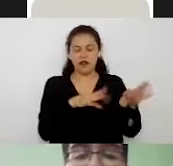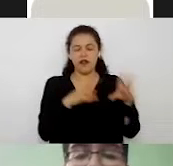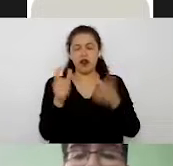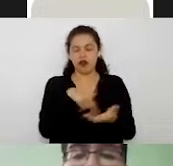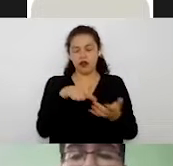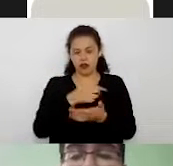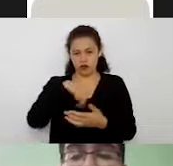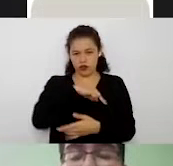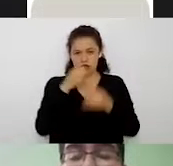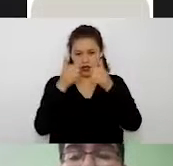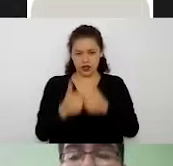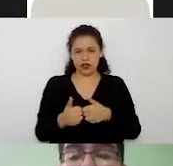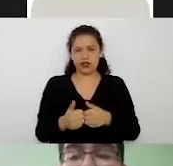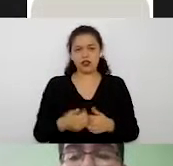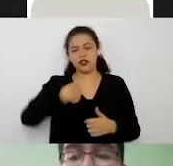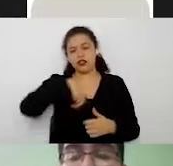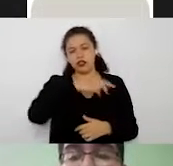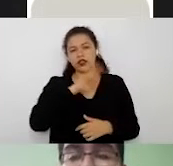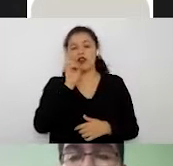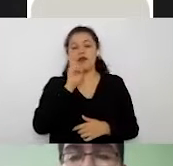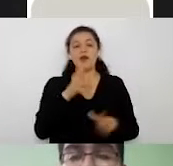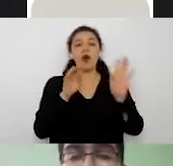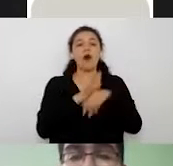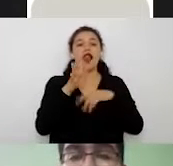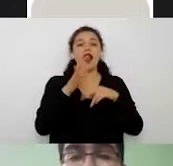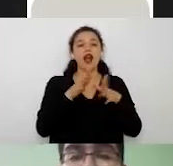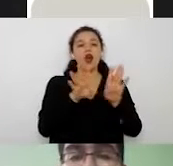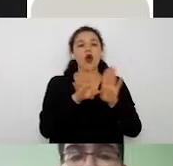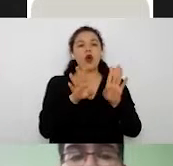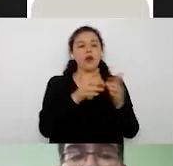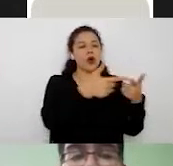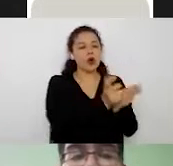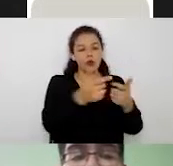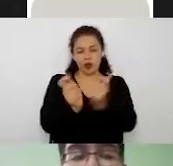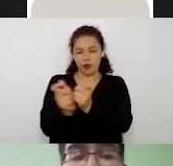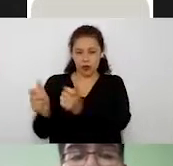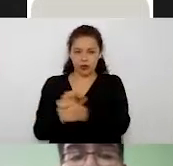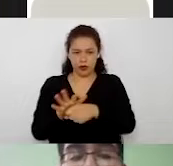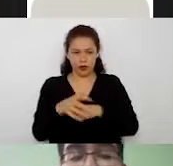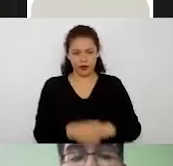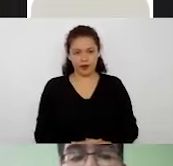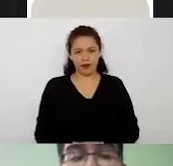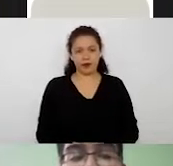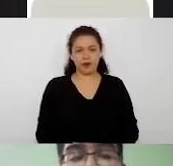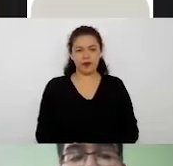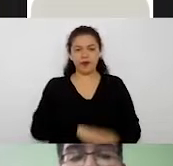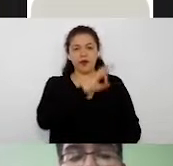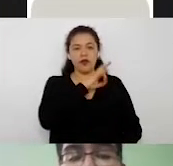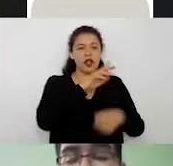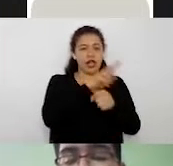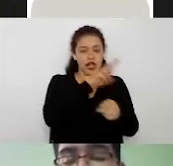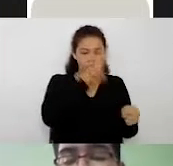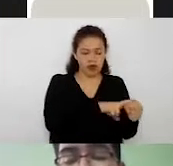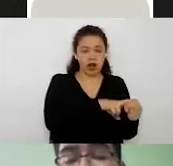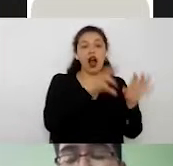la clasificación por los cuales estos se clasifican, que pueden ser de origen natural o pueden